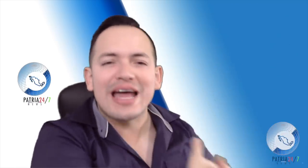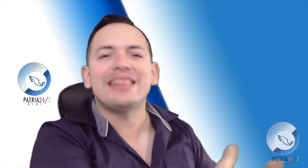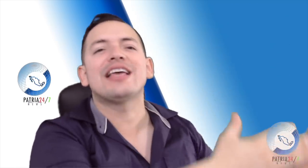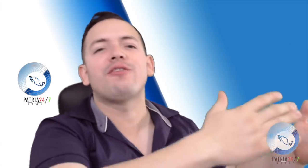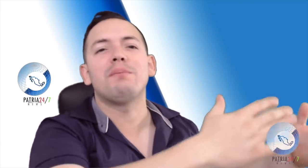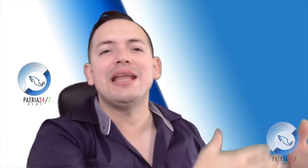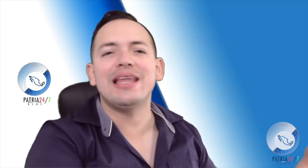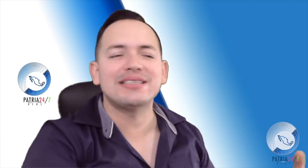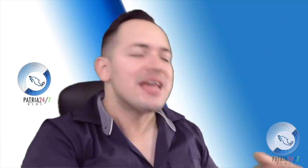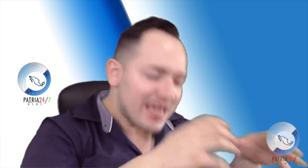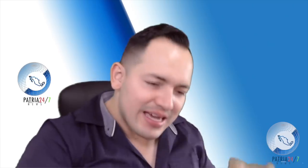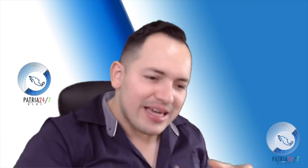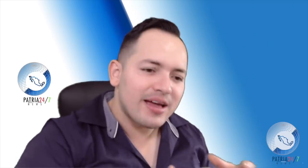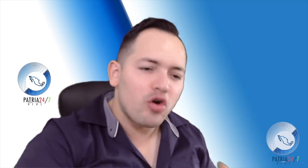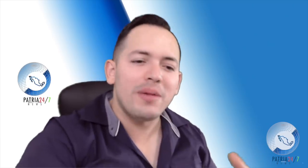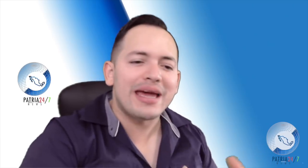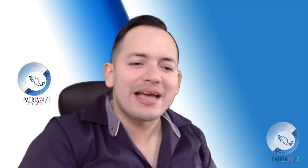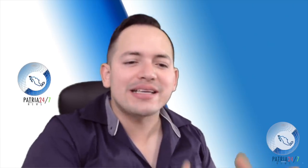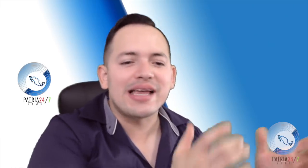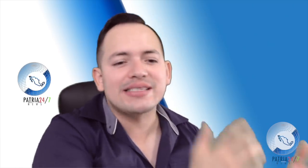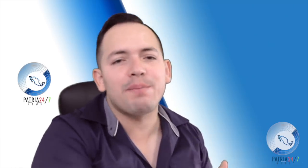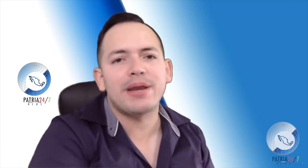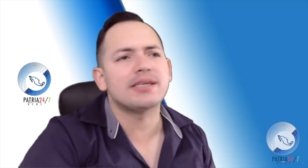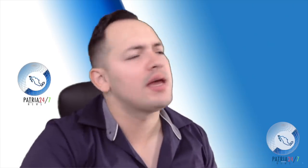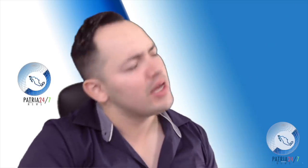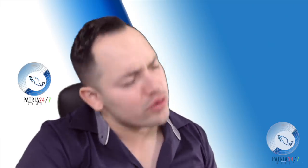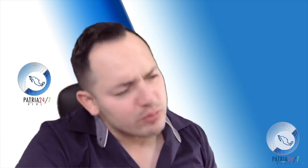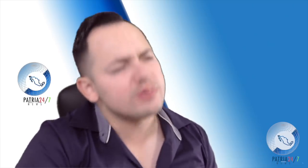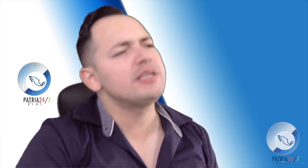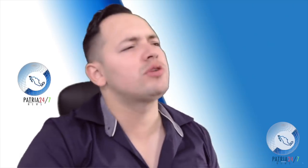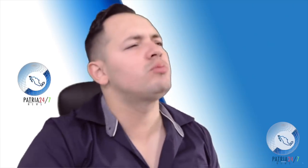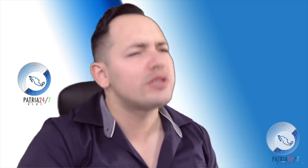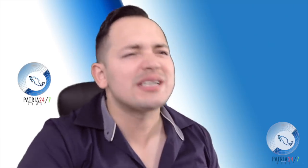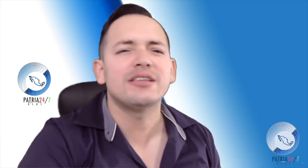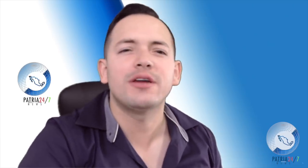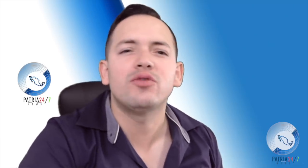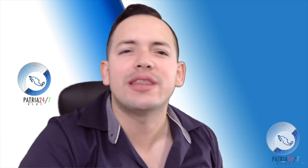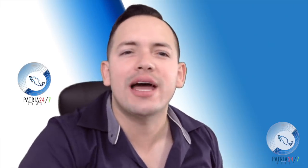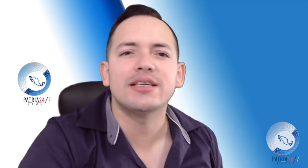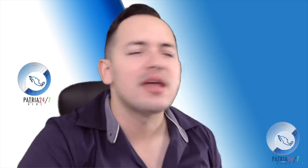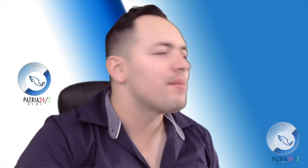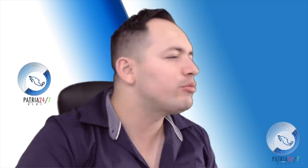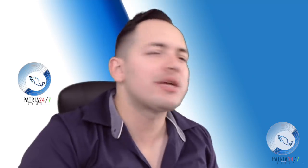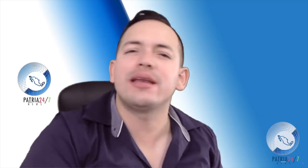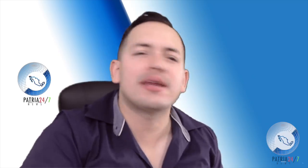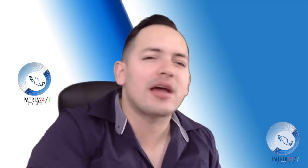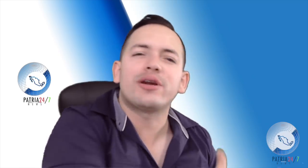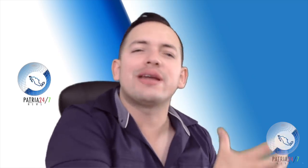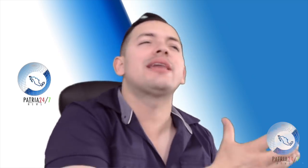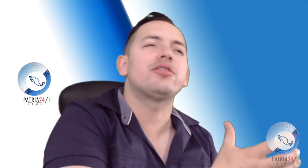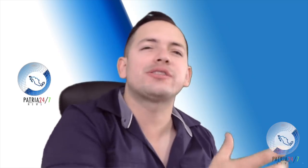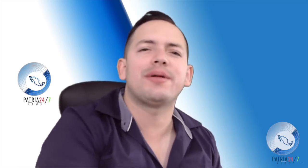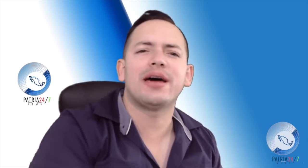trabajos, tantas familias comen gracias a esta empresa. Nos hemos visto en muchas dificultades. Vamos a tener